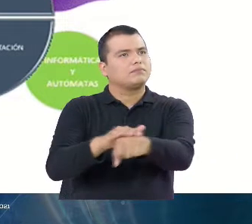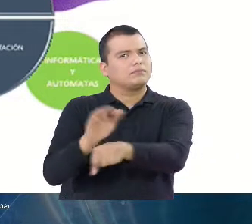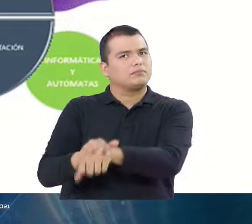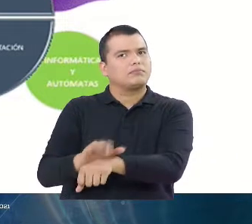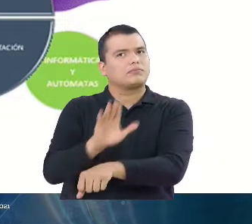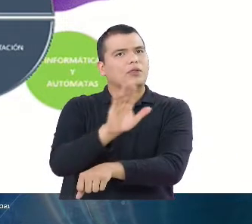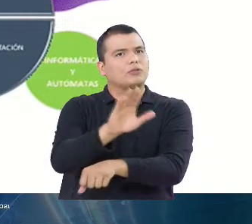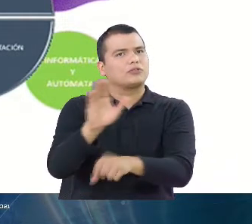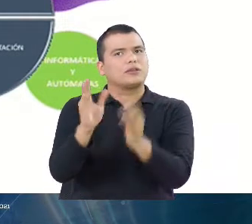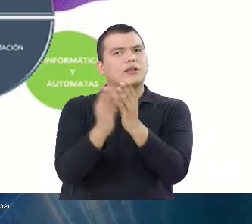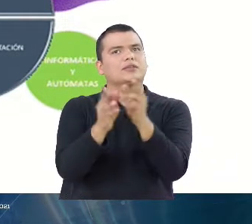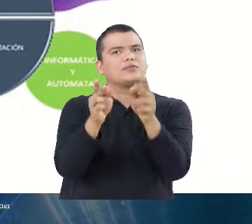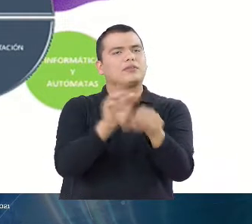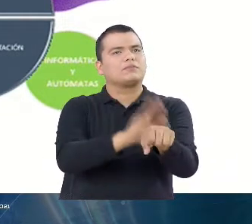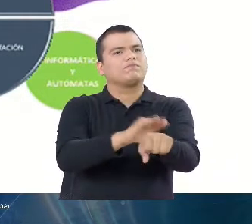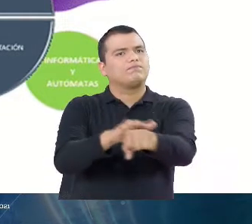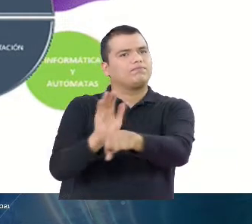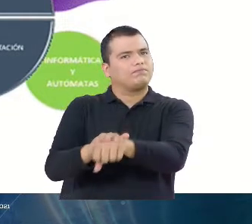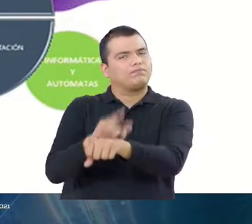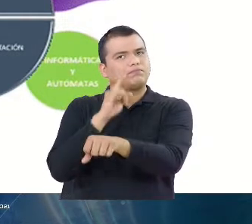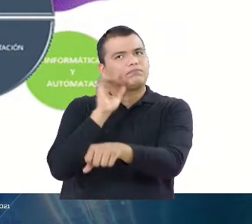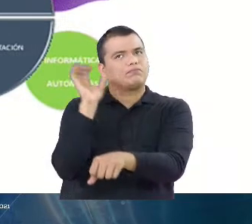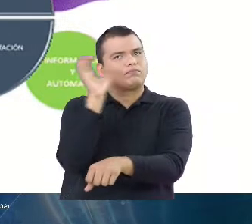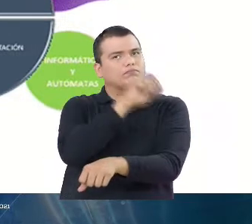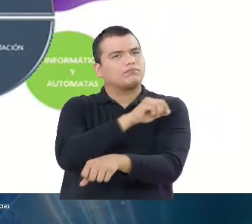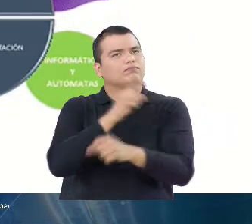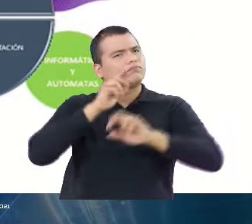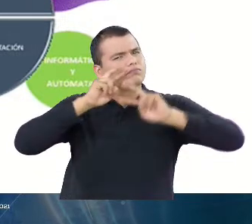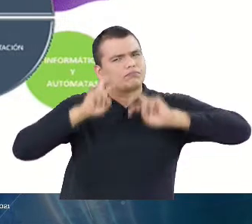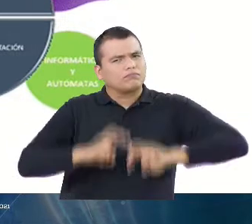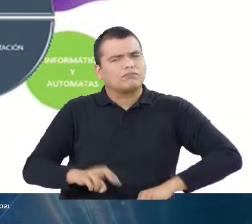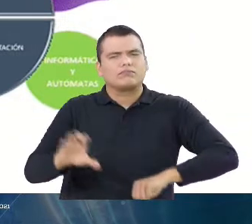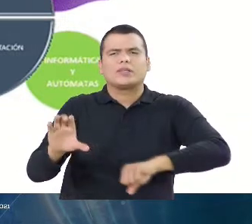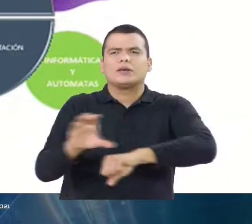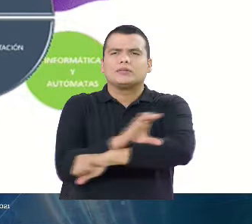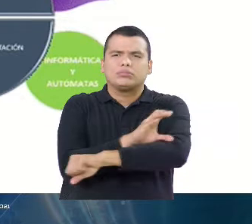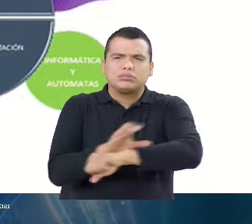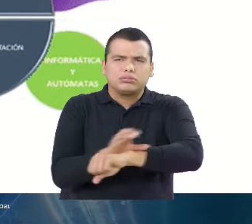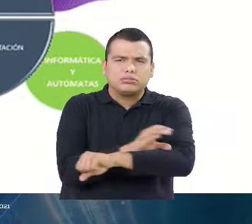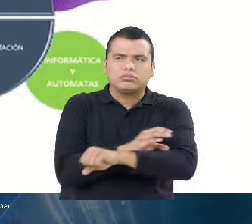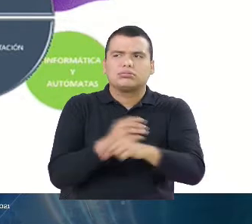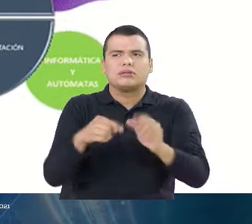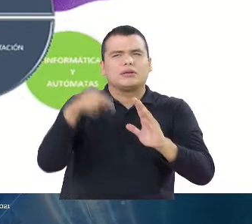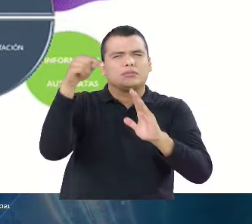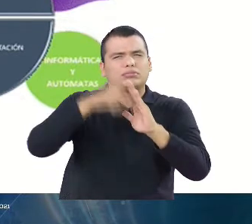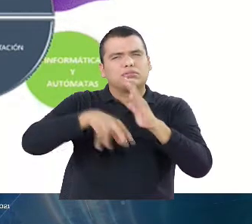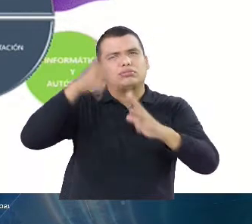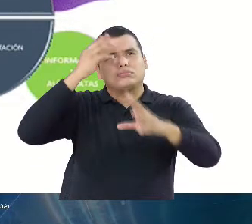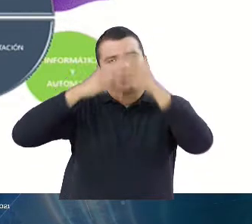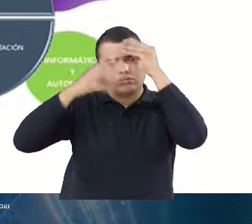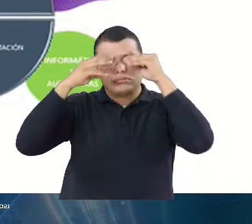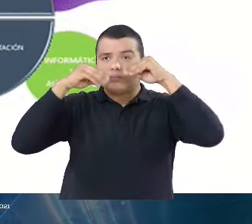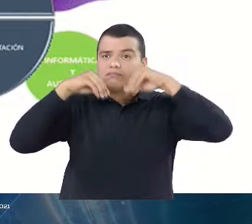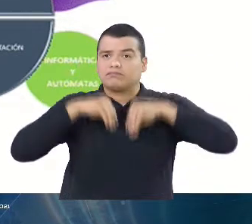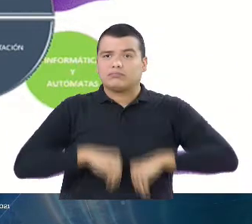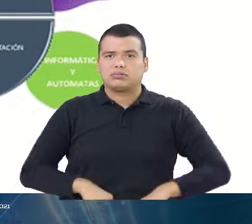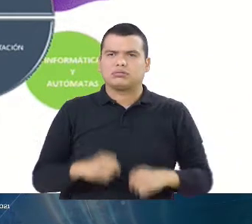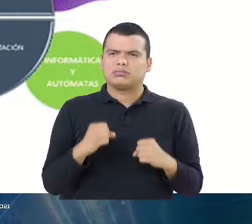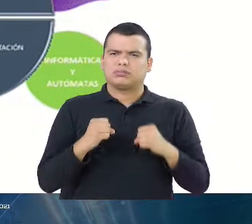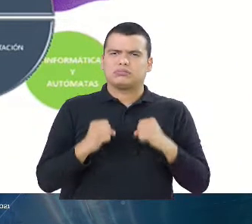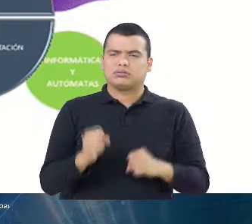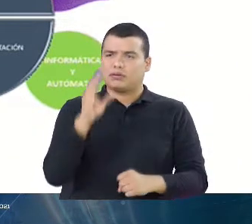que miren la computación y la robótica como algo para su presente y su